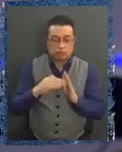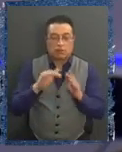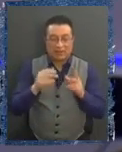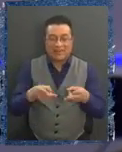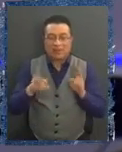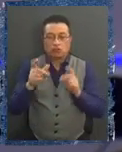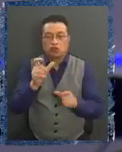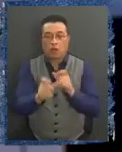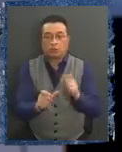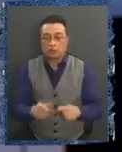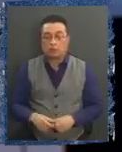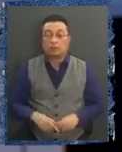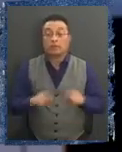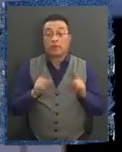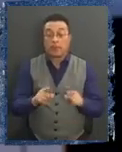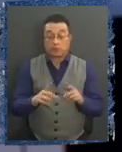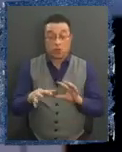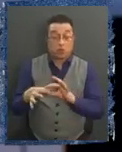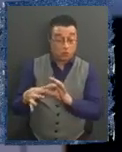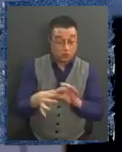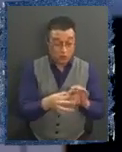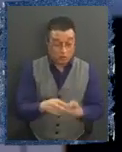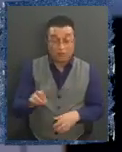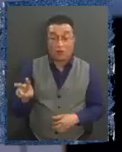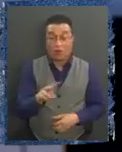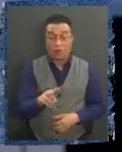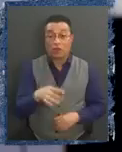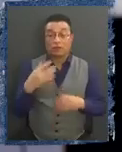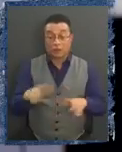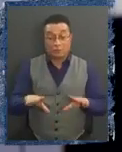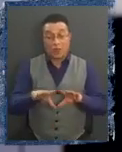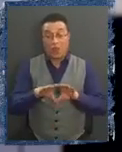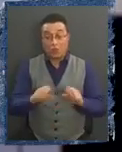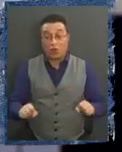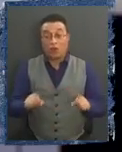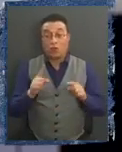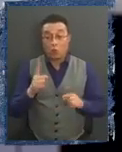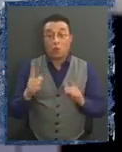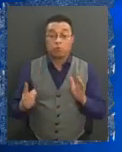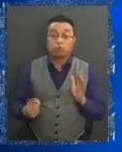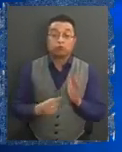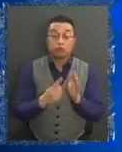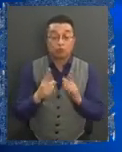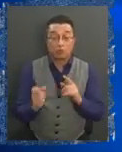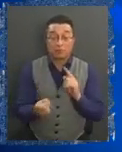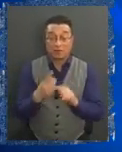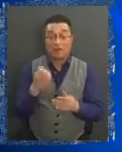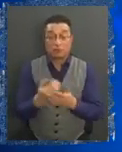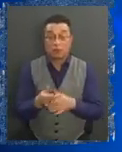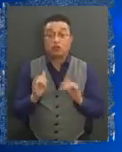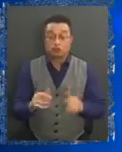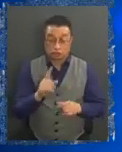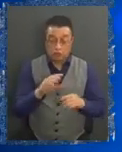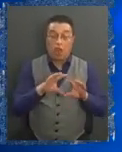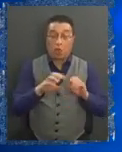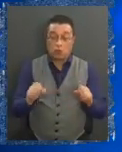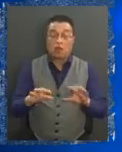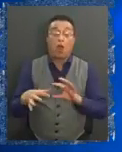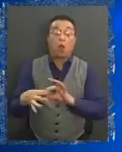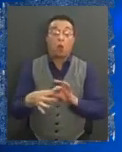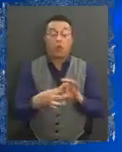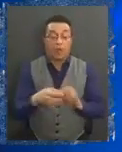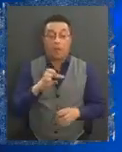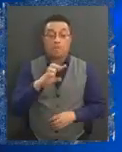personas. Bueno, y con esa nota de unidad entre ustedes dos, porque están de acuerdo en un punto de acuerdo. Por primera vez. En eso estamos muy de acuerdo. La unidad del